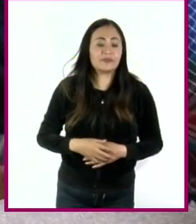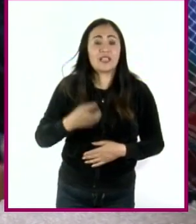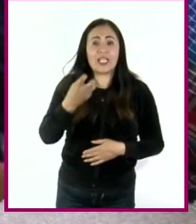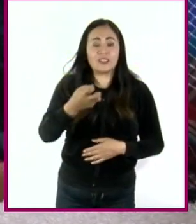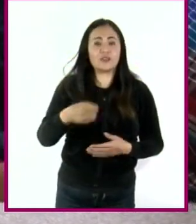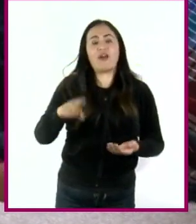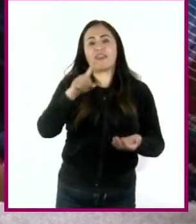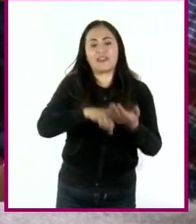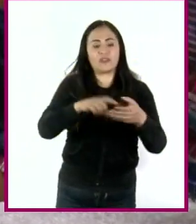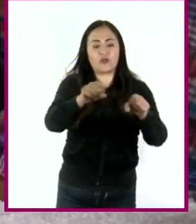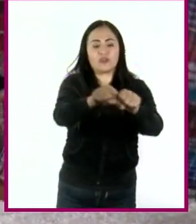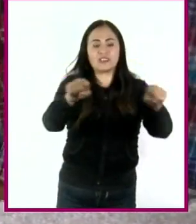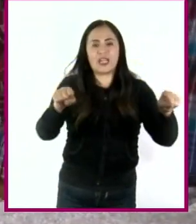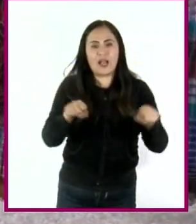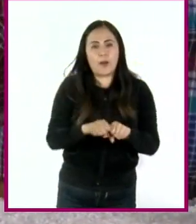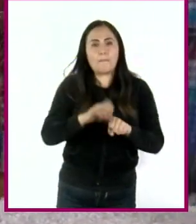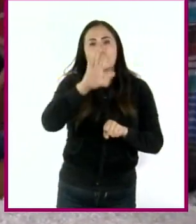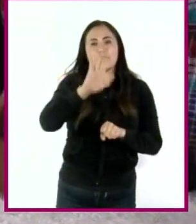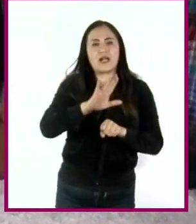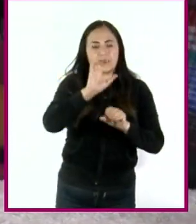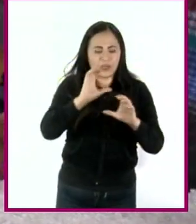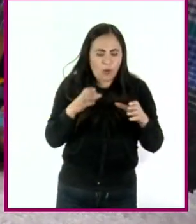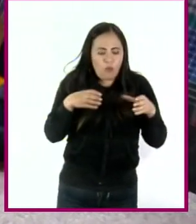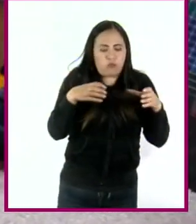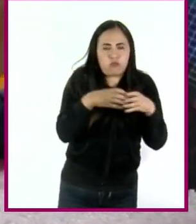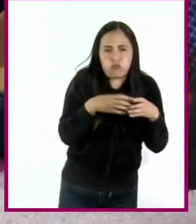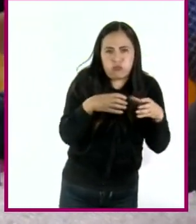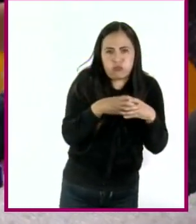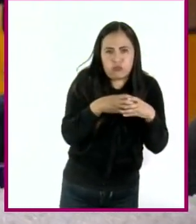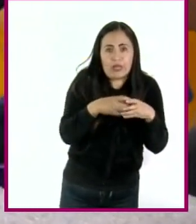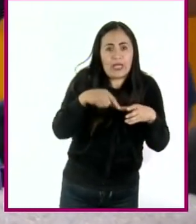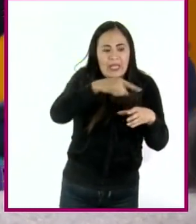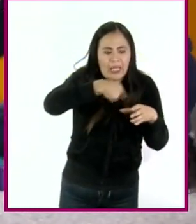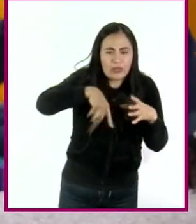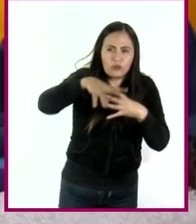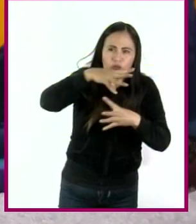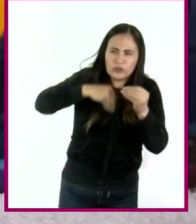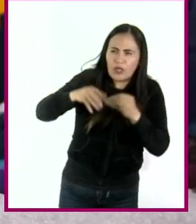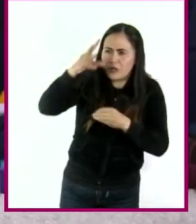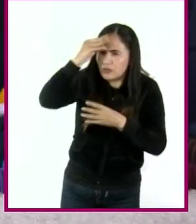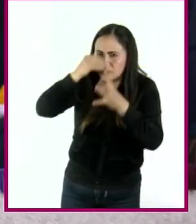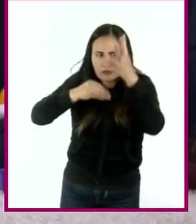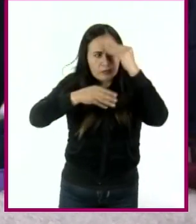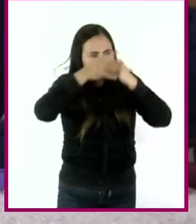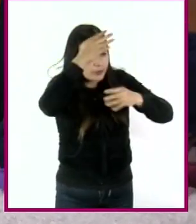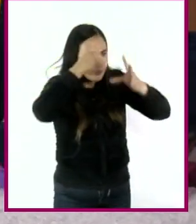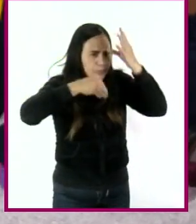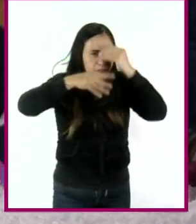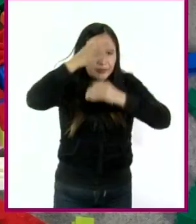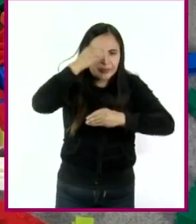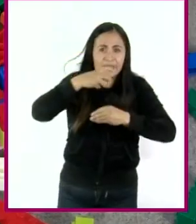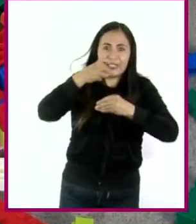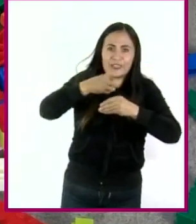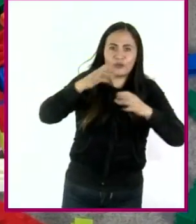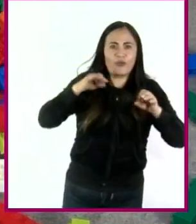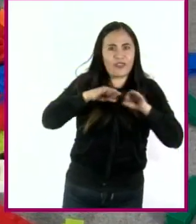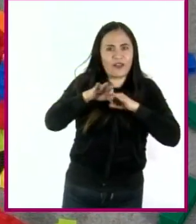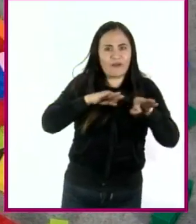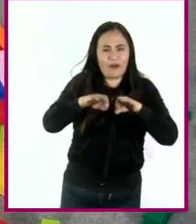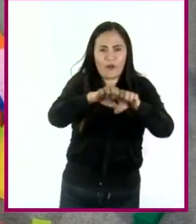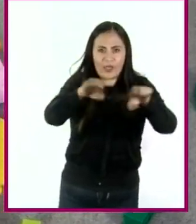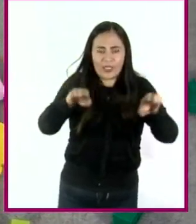se convierta en una pequeña comunidad donde puedan aprender unos de otros y así impulsar el trabajo en